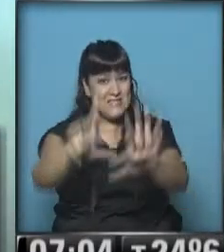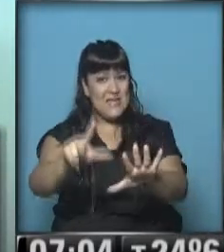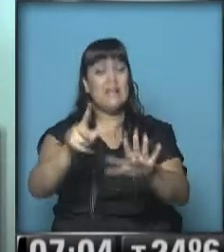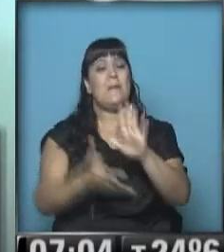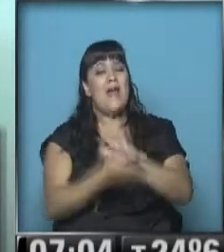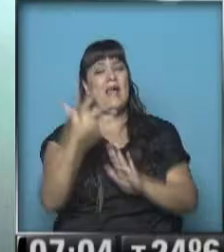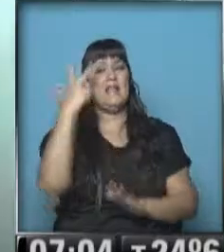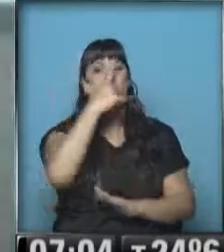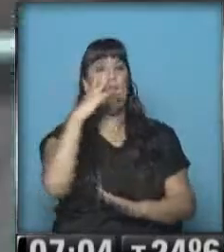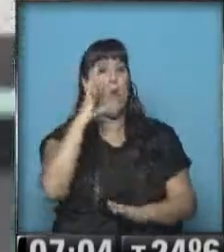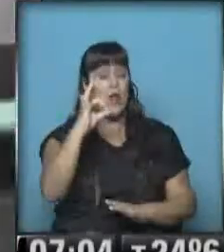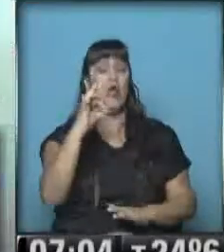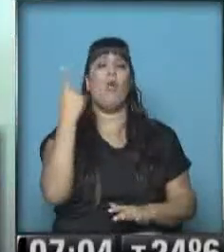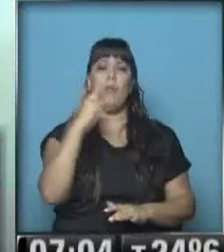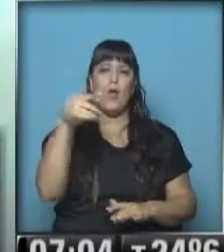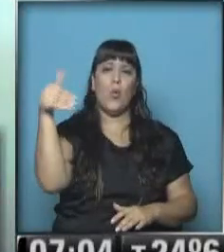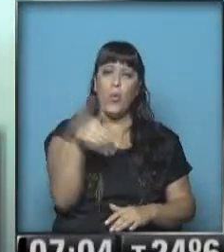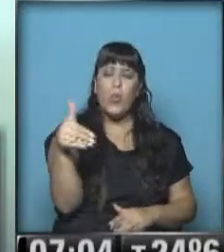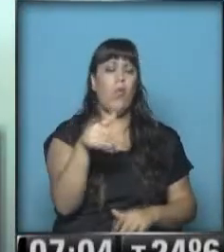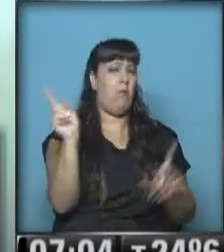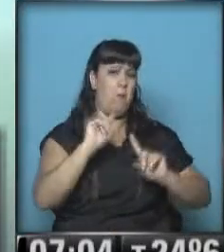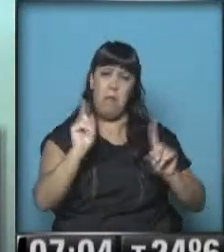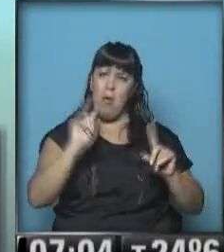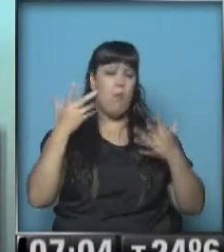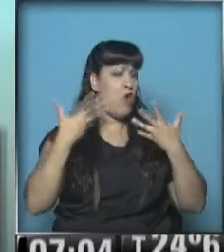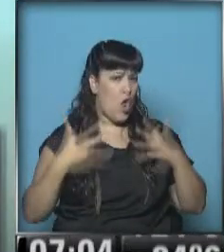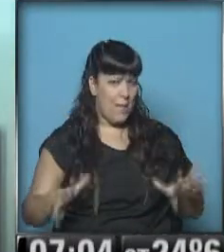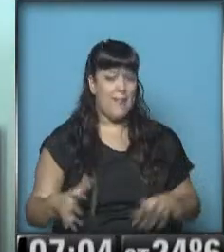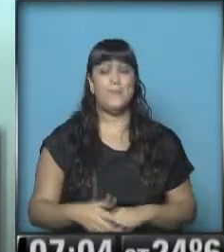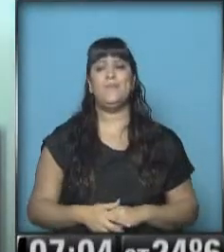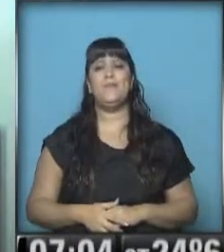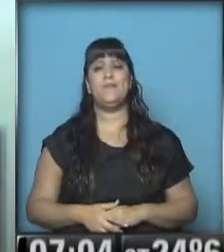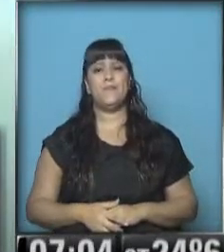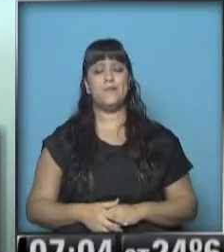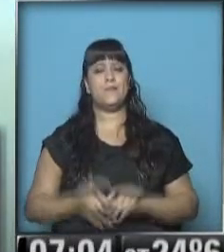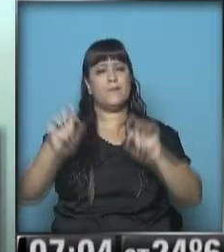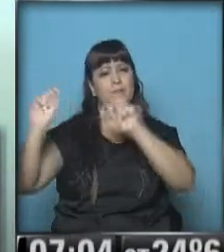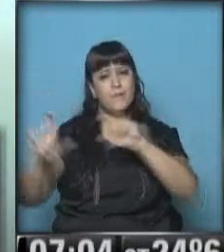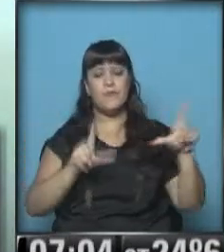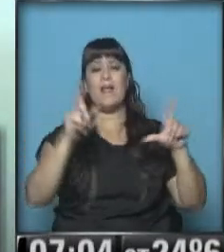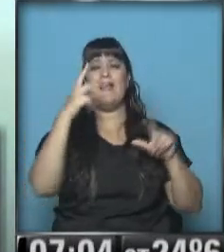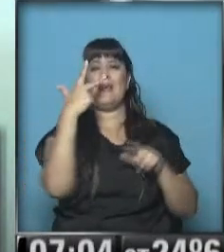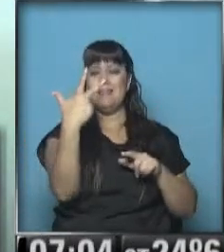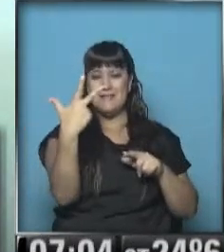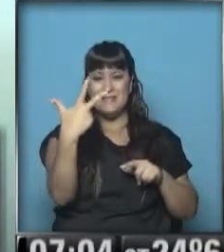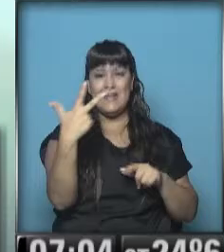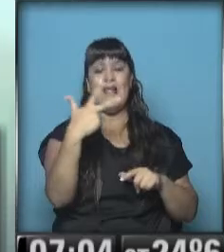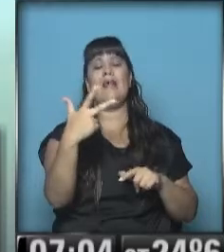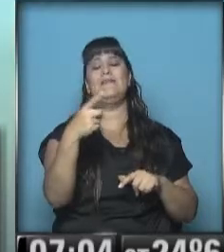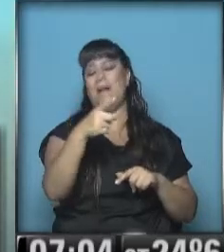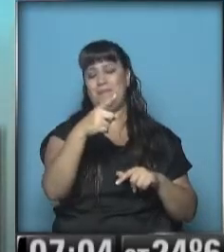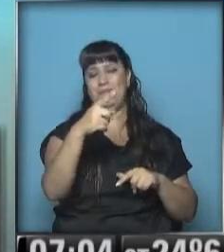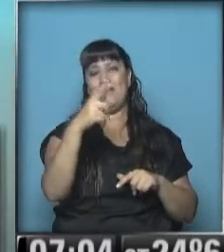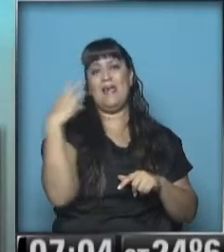Huergo, pero todavía las demoras no son de importancia. Y vamos arribando a las autopistas urbanas, General Paz y